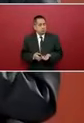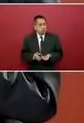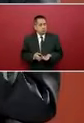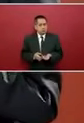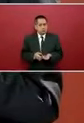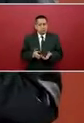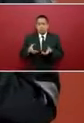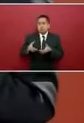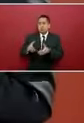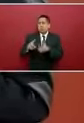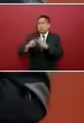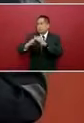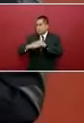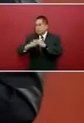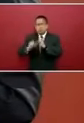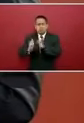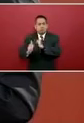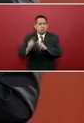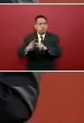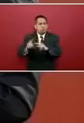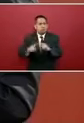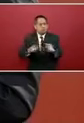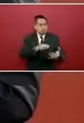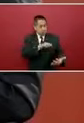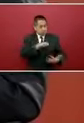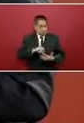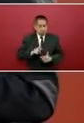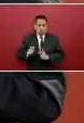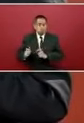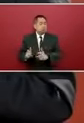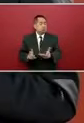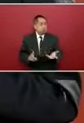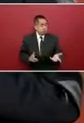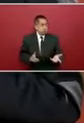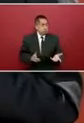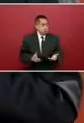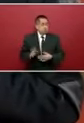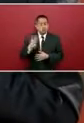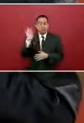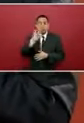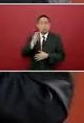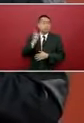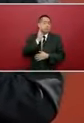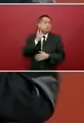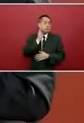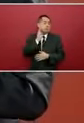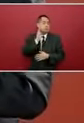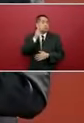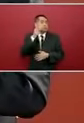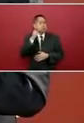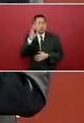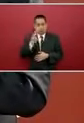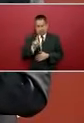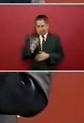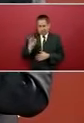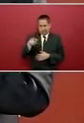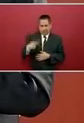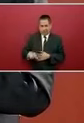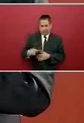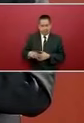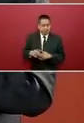de calles y de banquetas. Y si el diputado era del DF